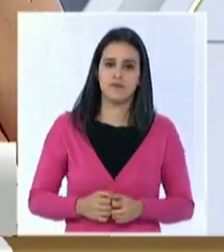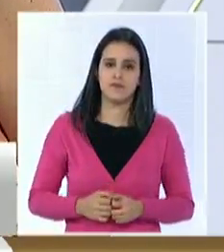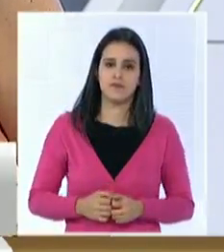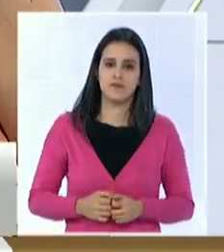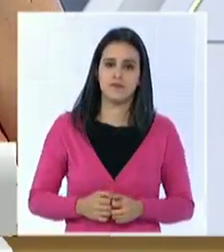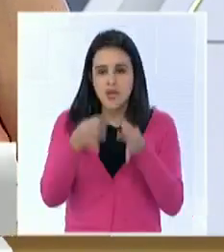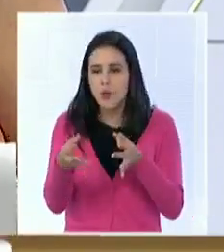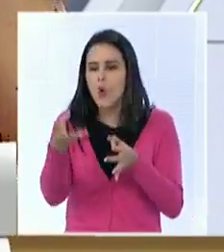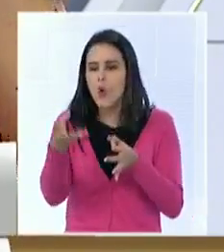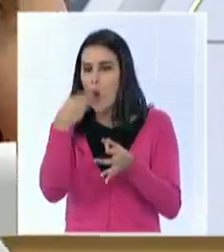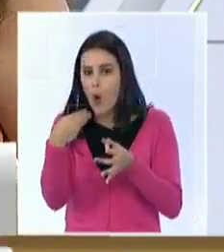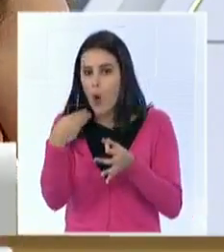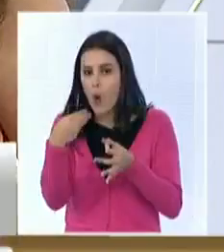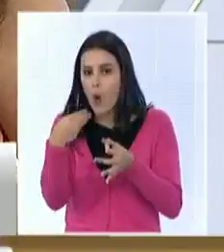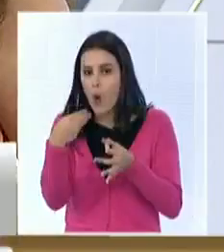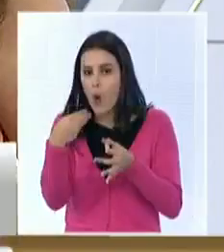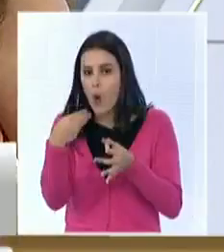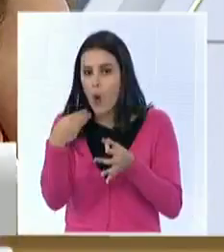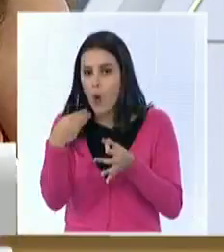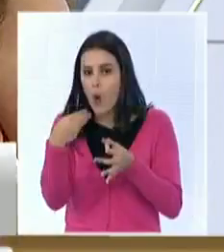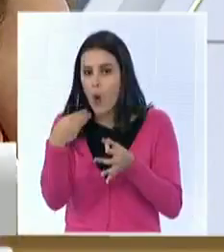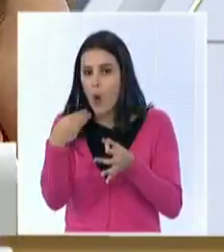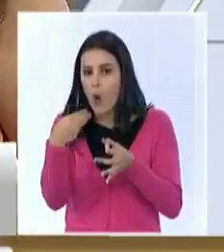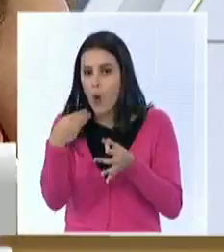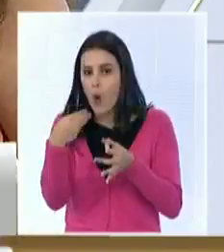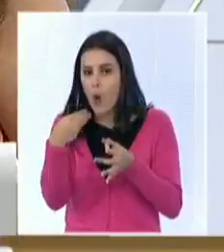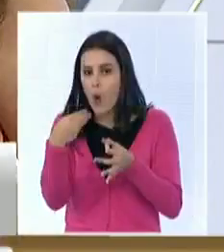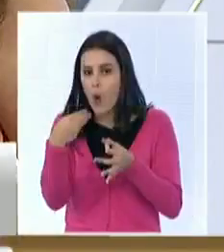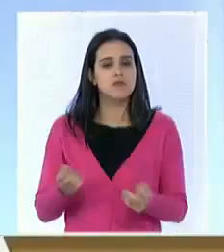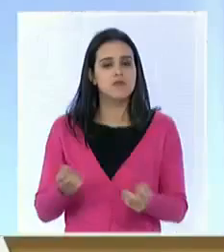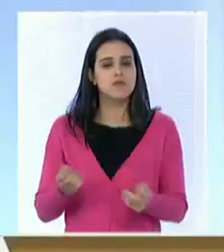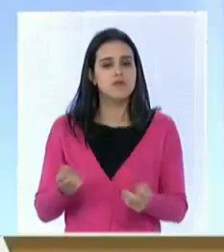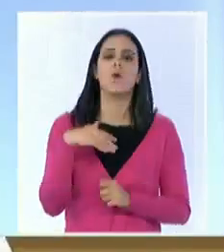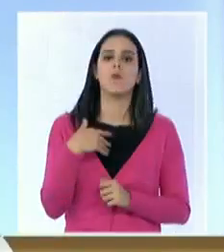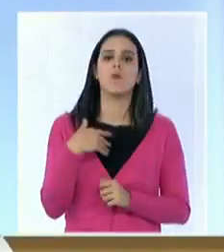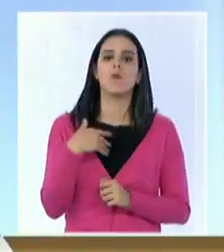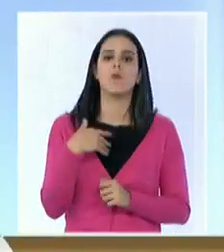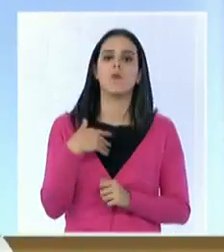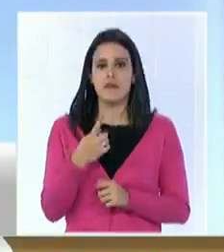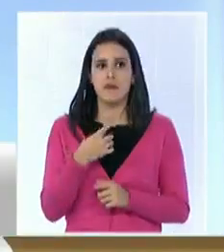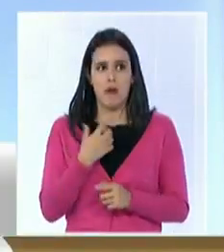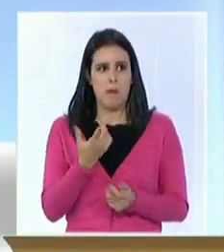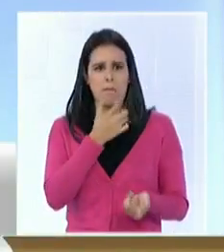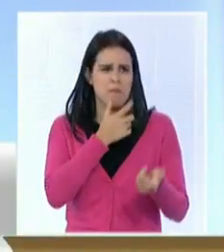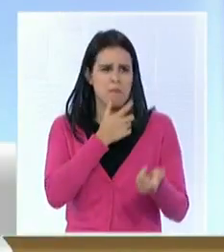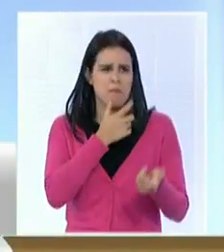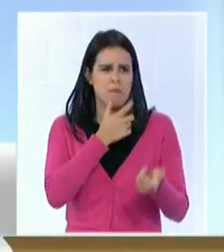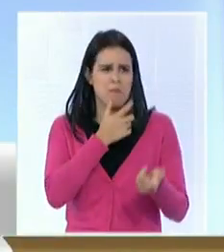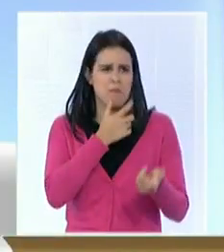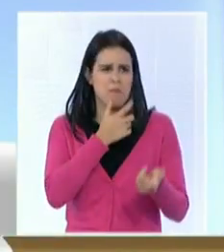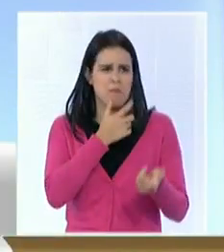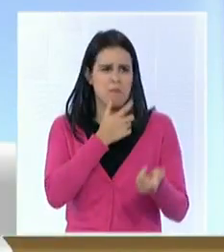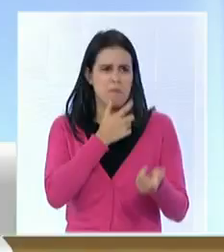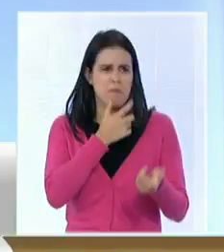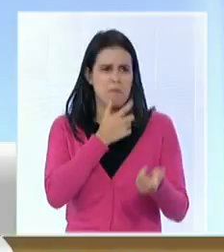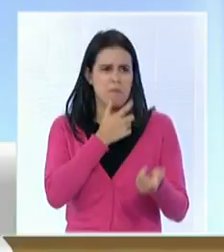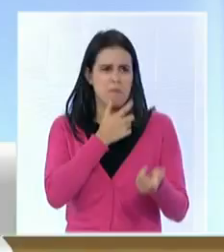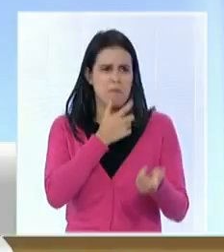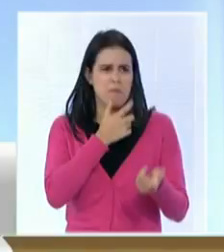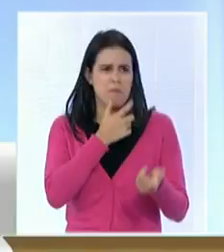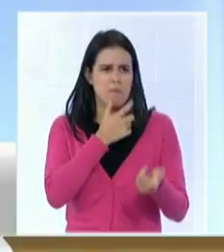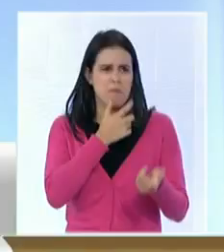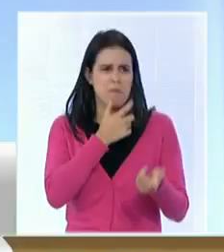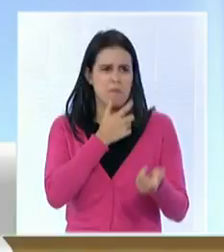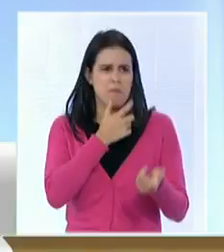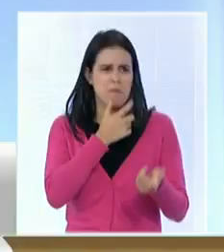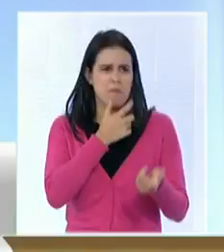voy a cocinar y si no las voy a consumir en el momento, cocínelas, enfríelas y